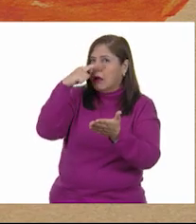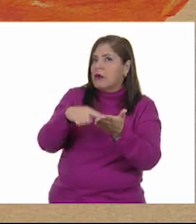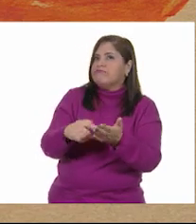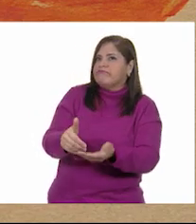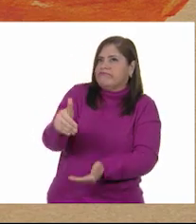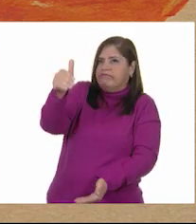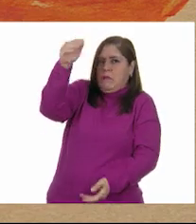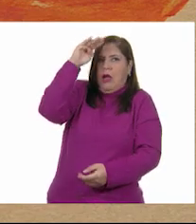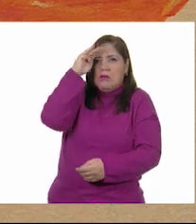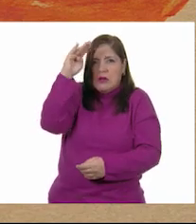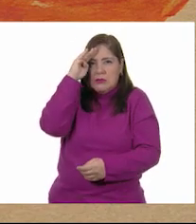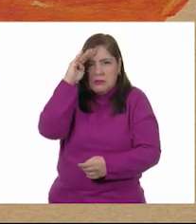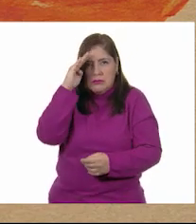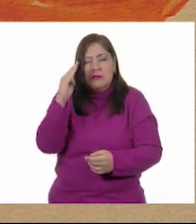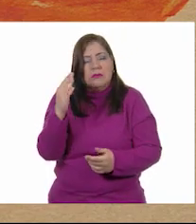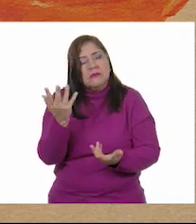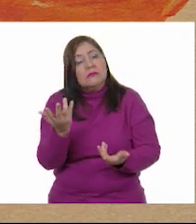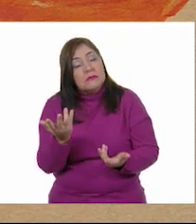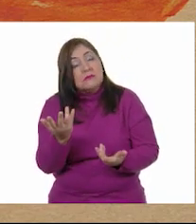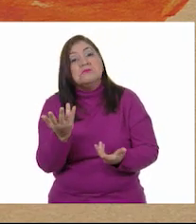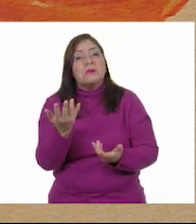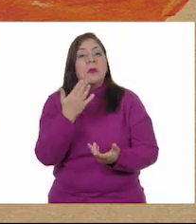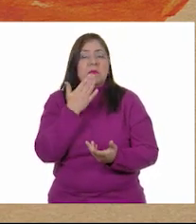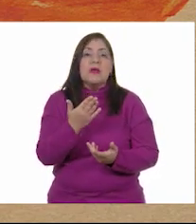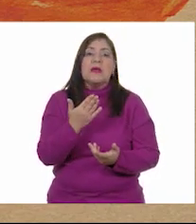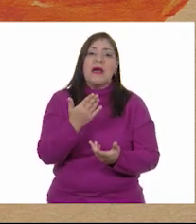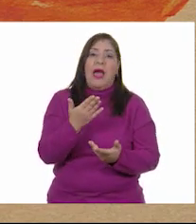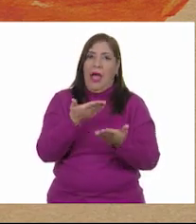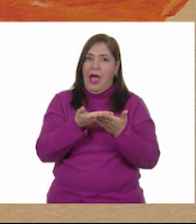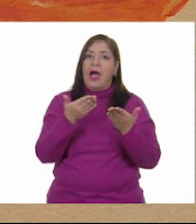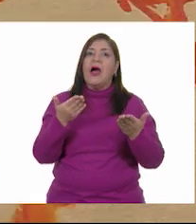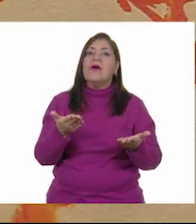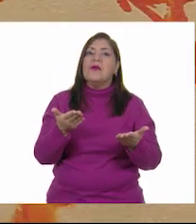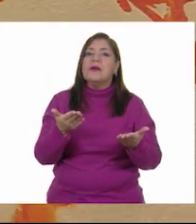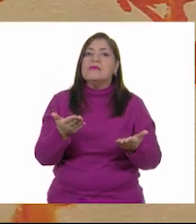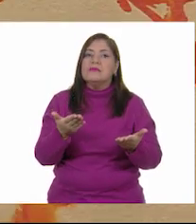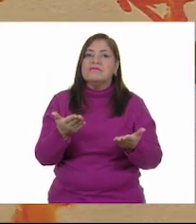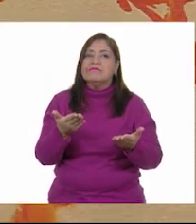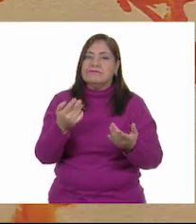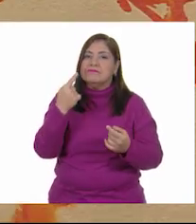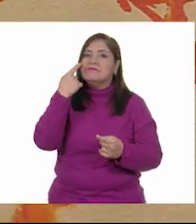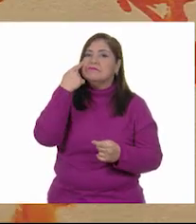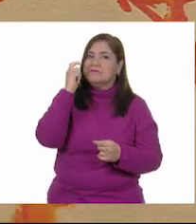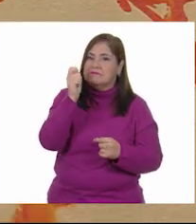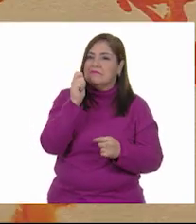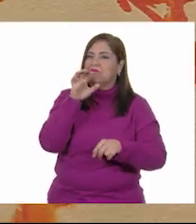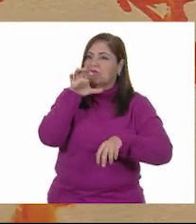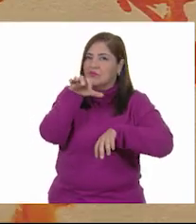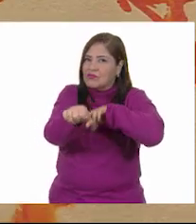¿eh? Muy bien, chicos. Ahora sí, vamos a cazar.